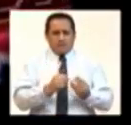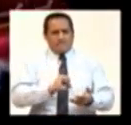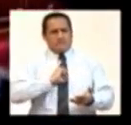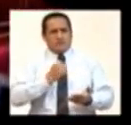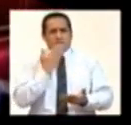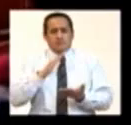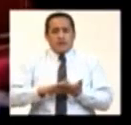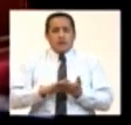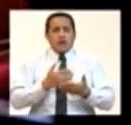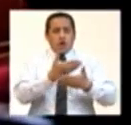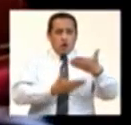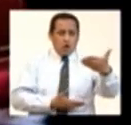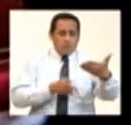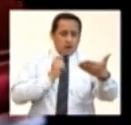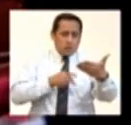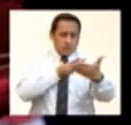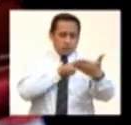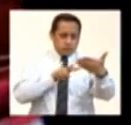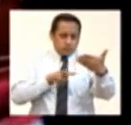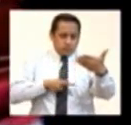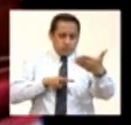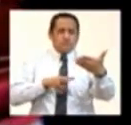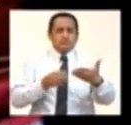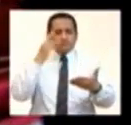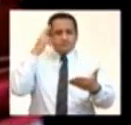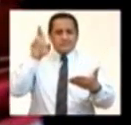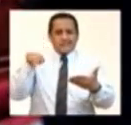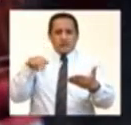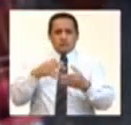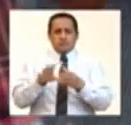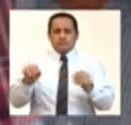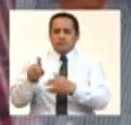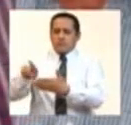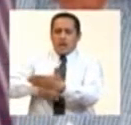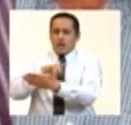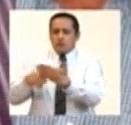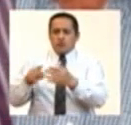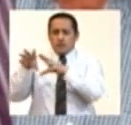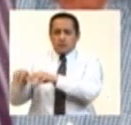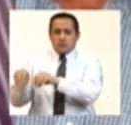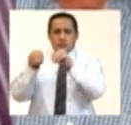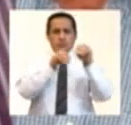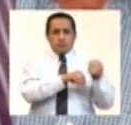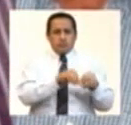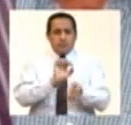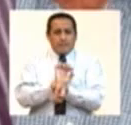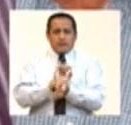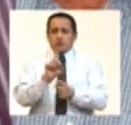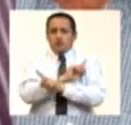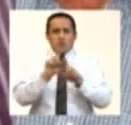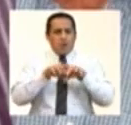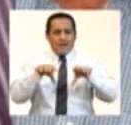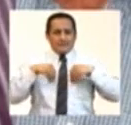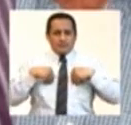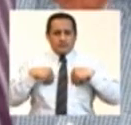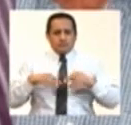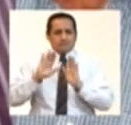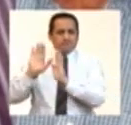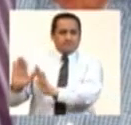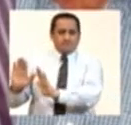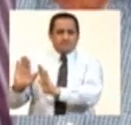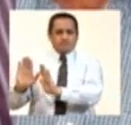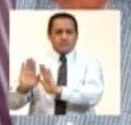Tribunal Constitucional declaró fundado, anulando el traslado de los 4 cabecillas terroristas a un penal